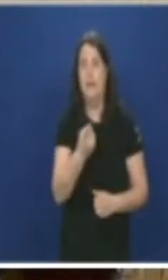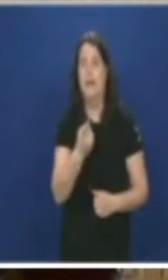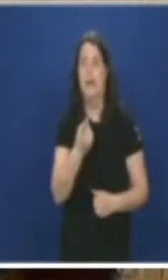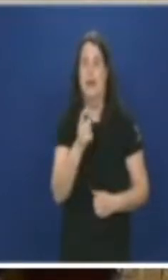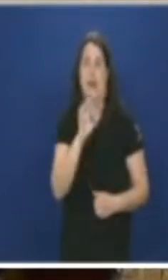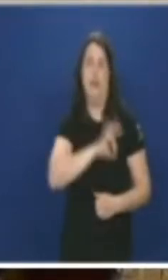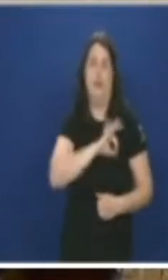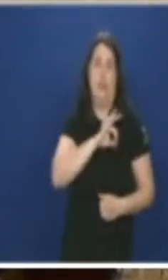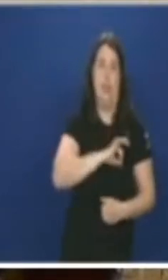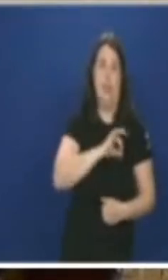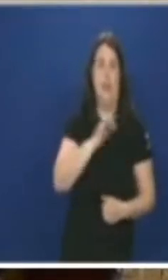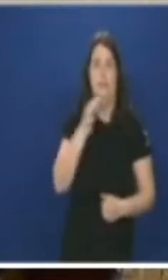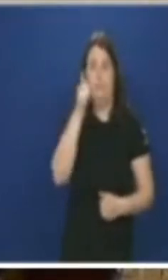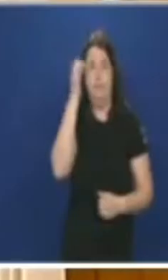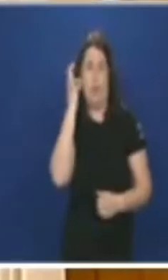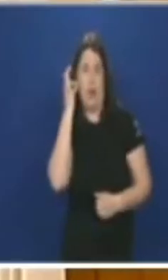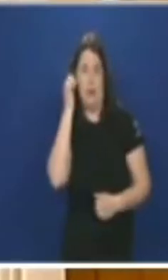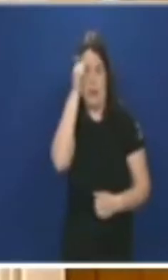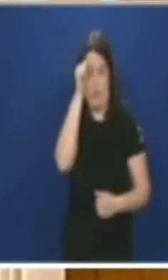señores.